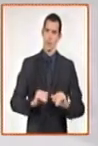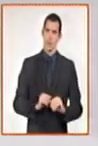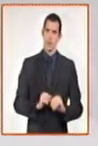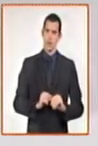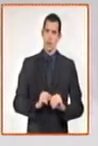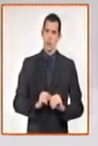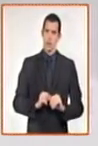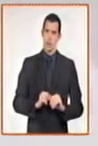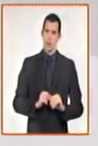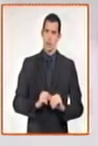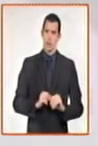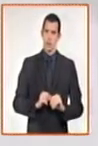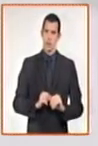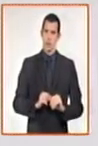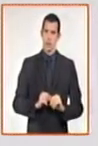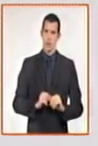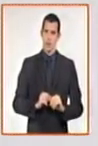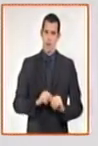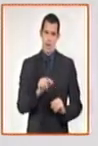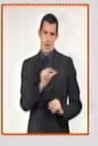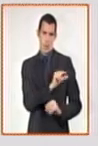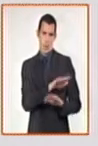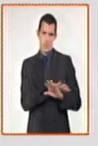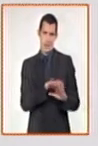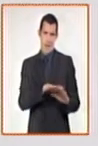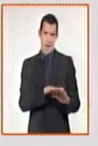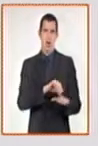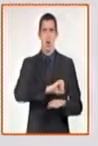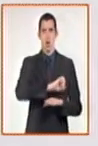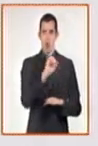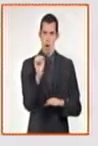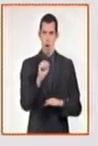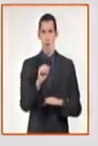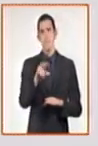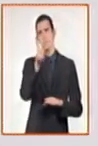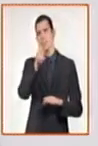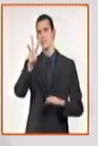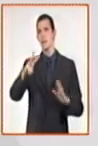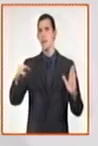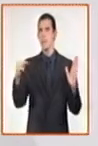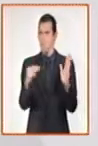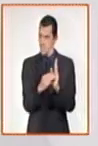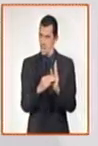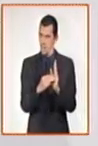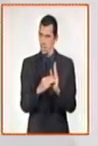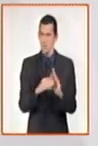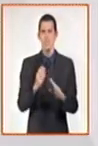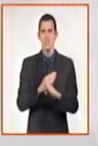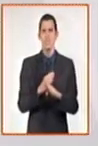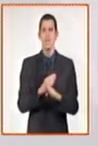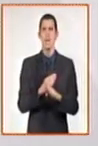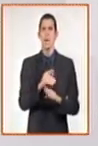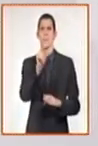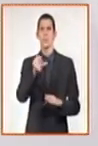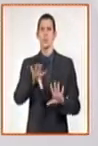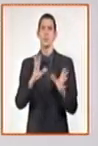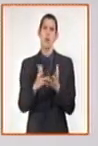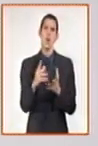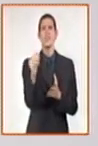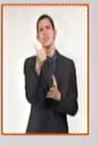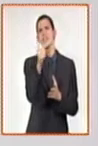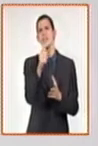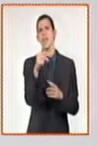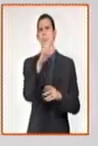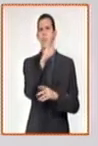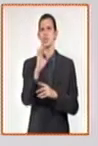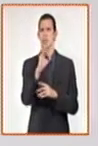23.000 servicios, son más pinareños los beneficiados, 23.122, el 10,4% de la población ha estado recibiendo servicios. Es mínimo si nosotros tenemos en